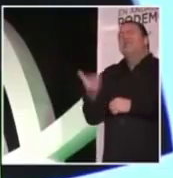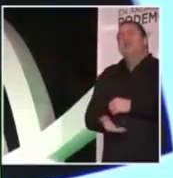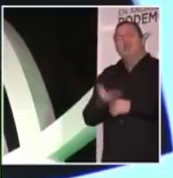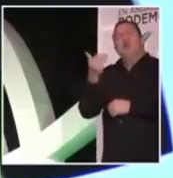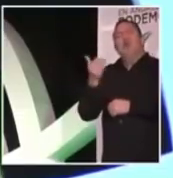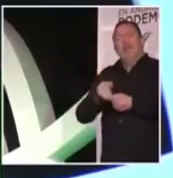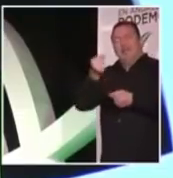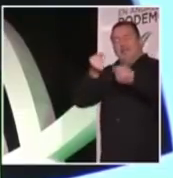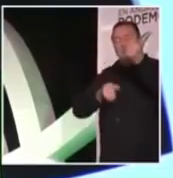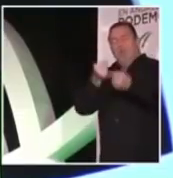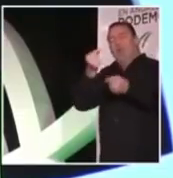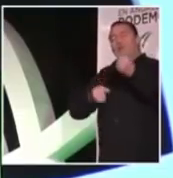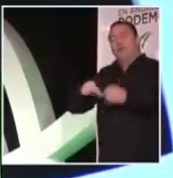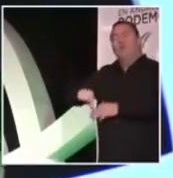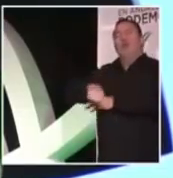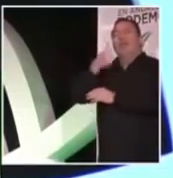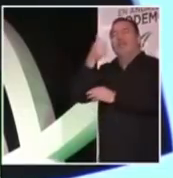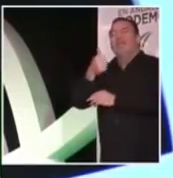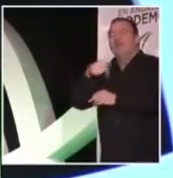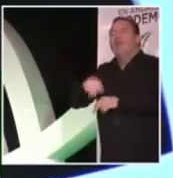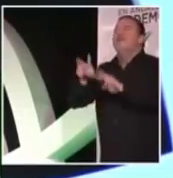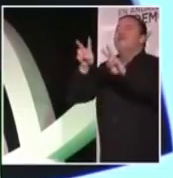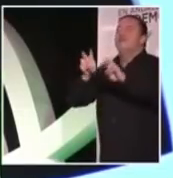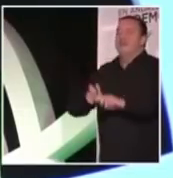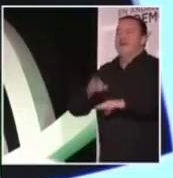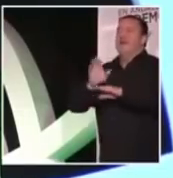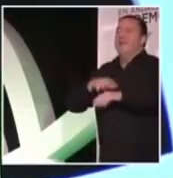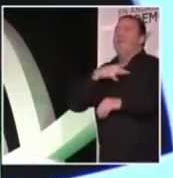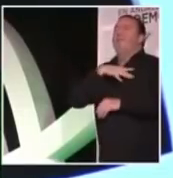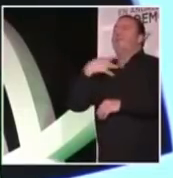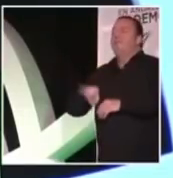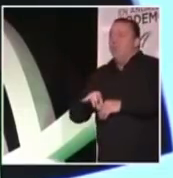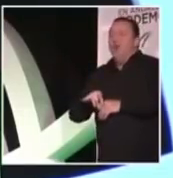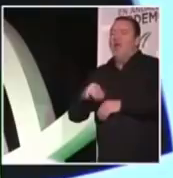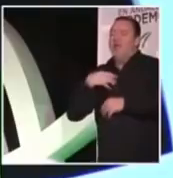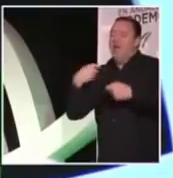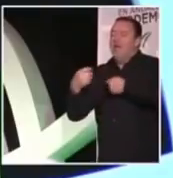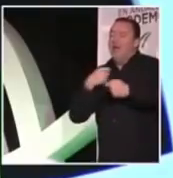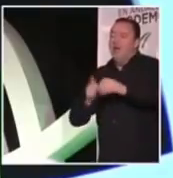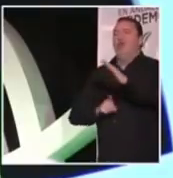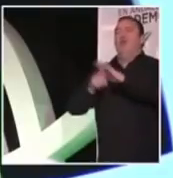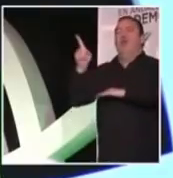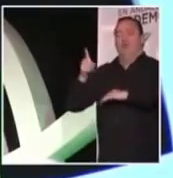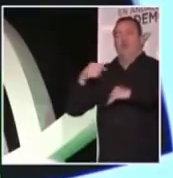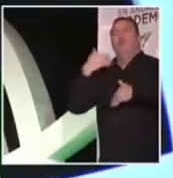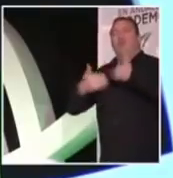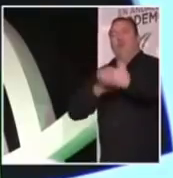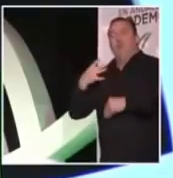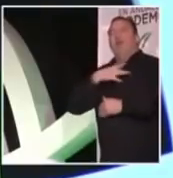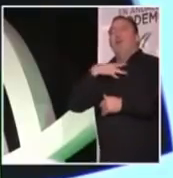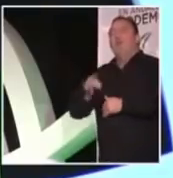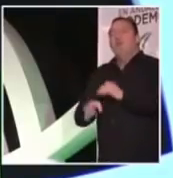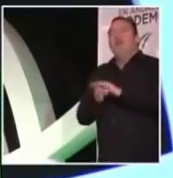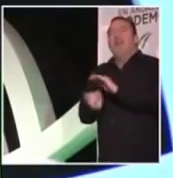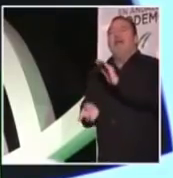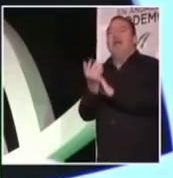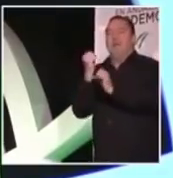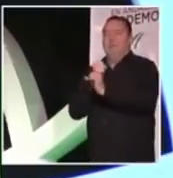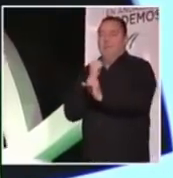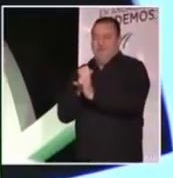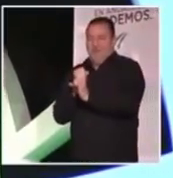esos presupuestos salgan adelante, sirva para que puedan sacar sus negocios a flote y para que puedan seguir creando